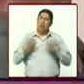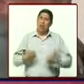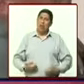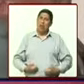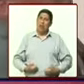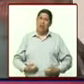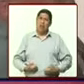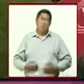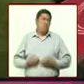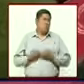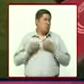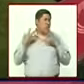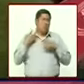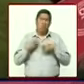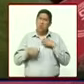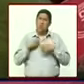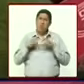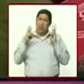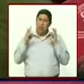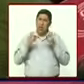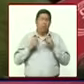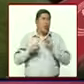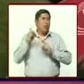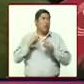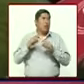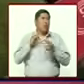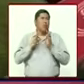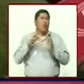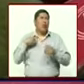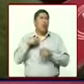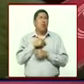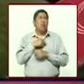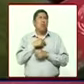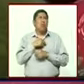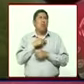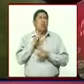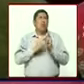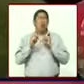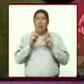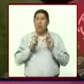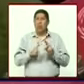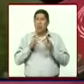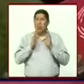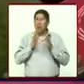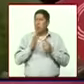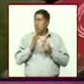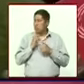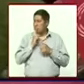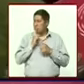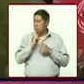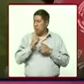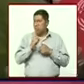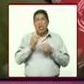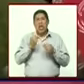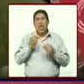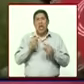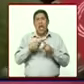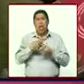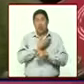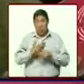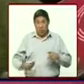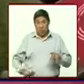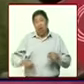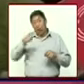tener, dejan mucho que desear. Este no es un tema cualquiera, no estamos hablando de cualquier persona, estamos hablando de un primer mandatario, el cual debería de hacer cumplir